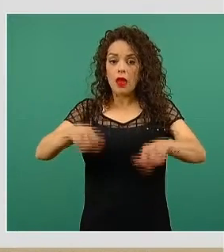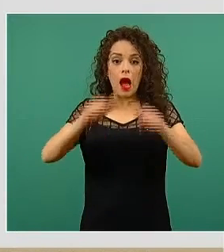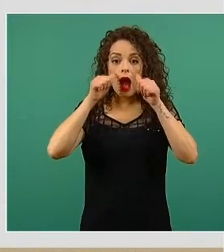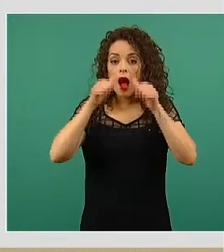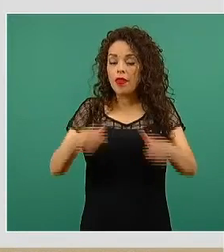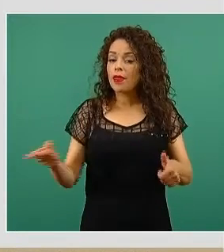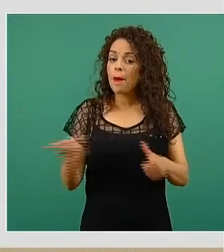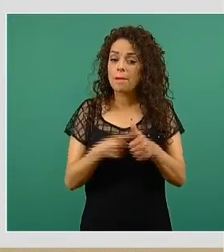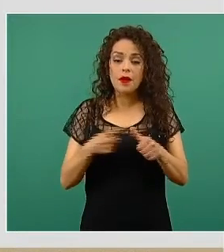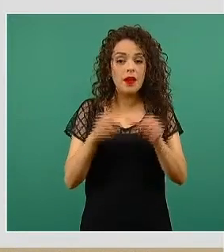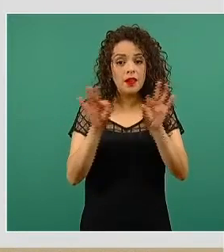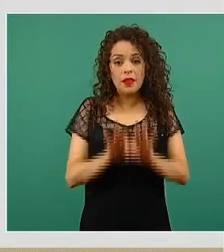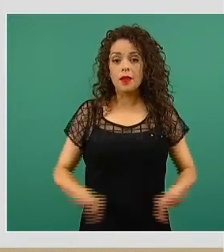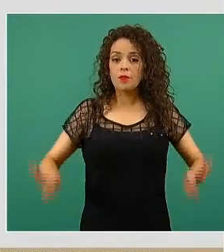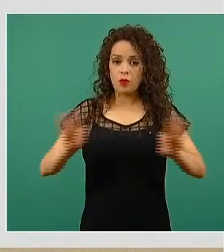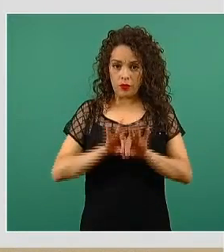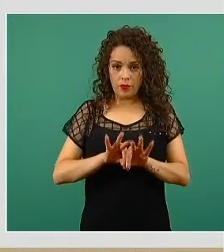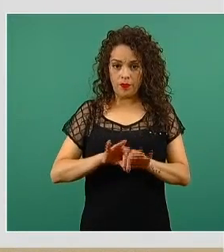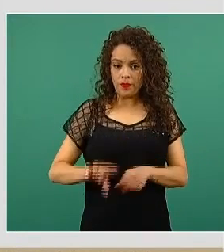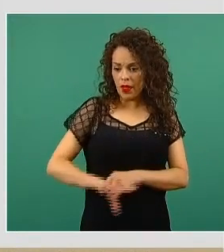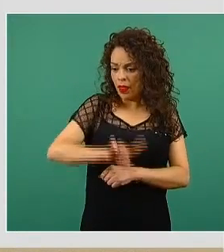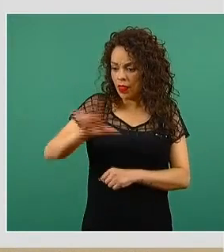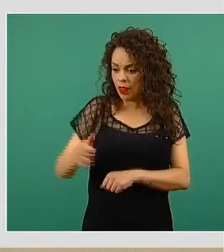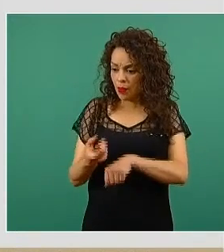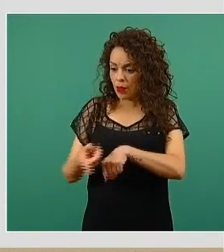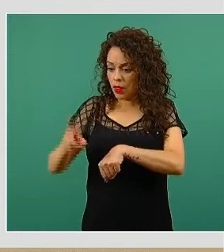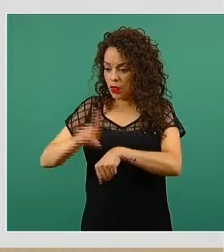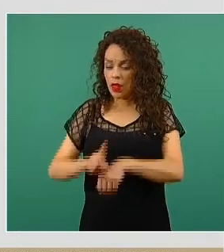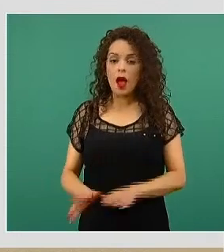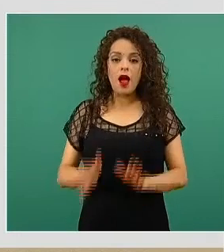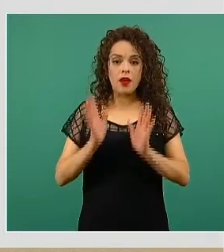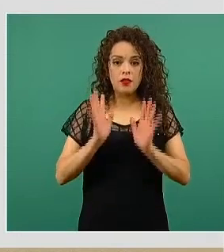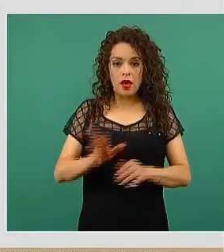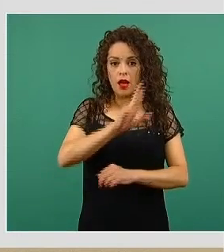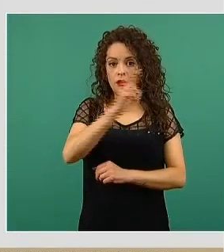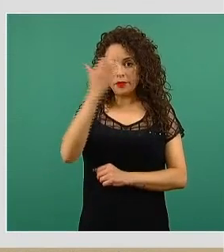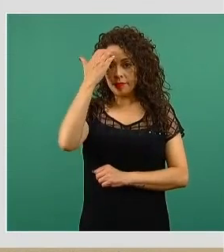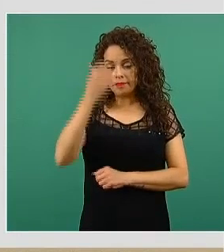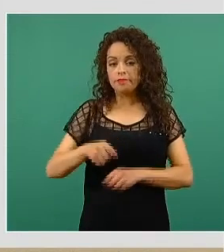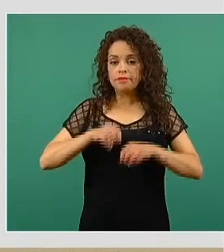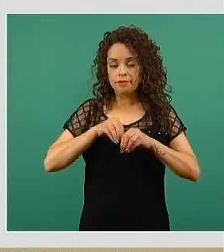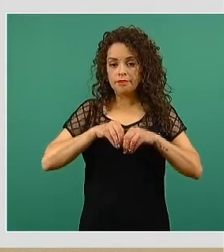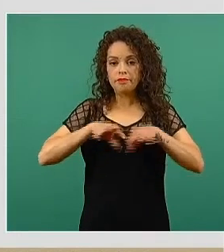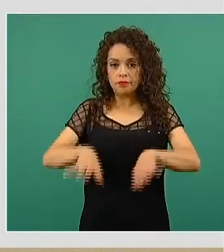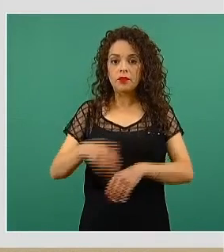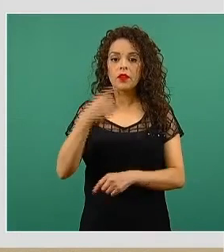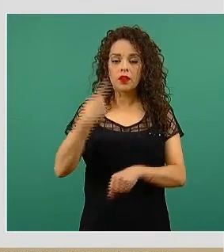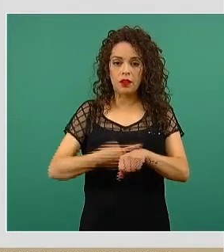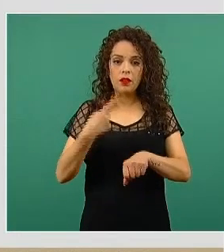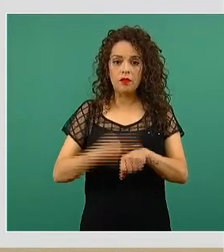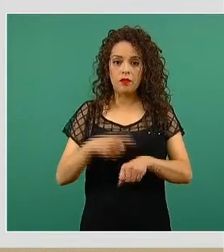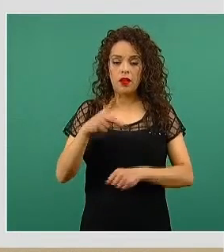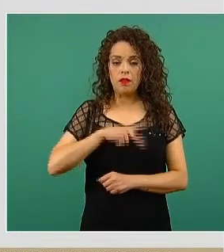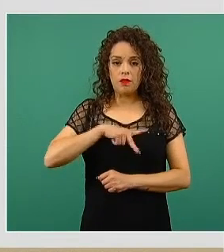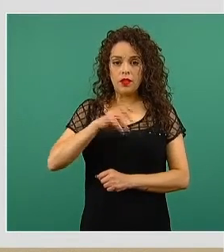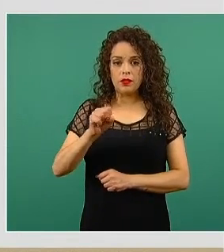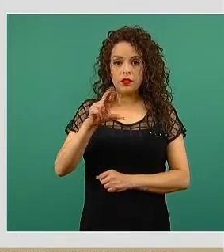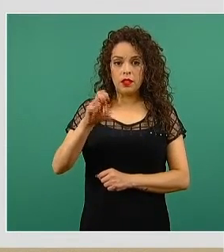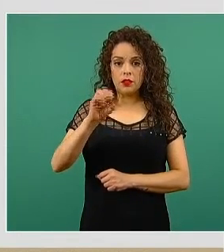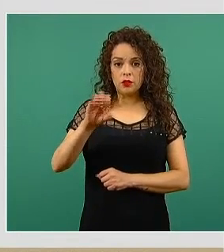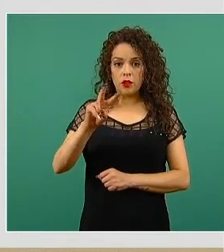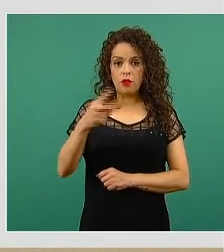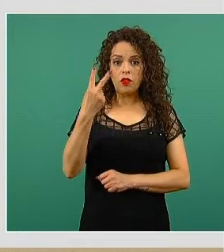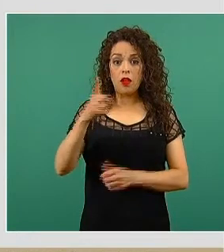prioritaria. Días después reconocía y declaraba a la enfermedad generada por el virus SARS-CoV-2 como una emergencia